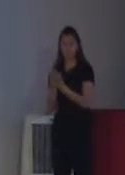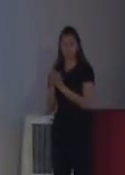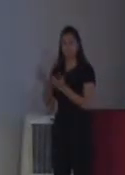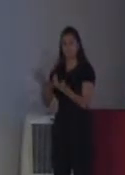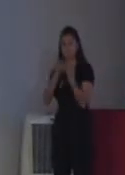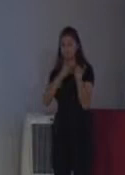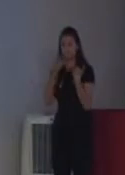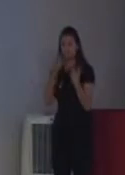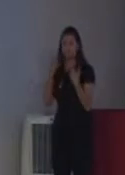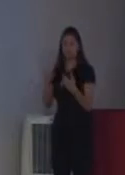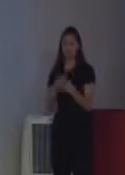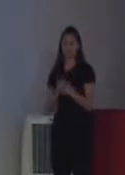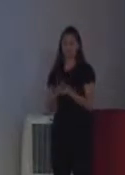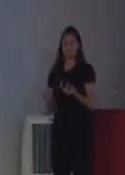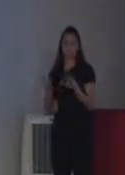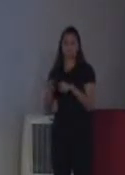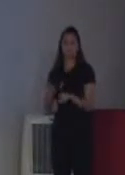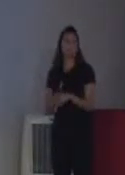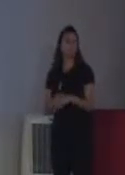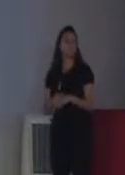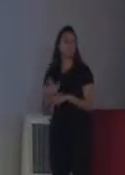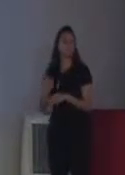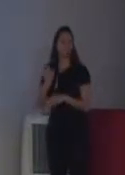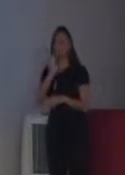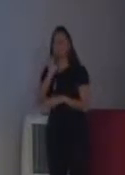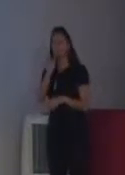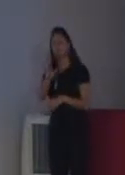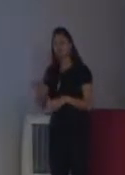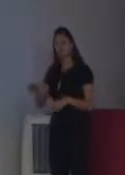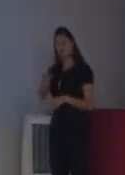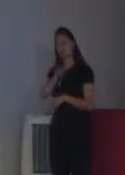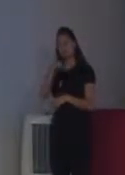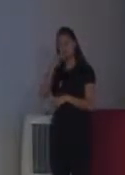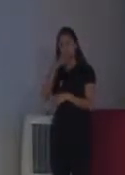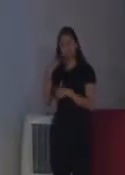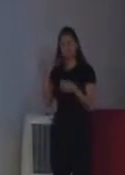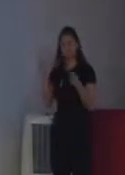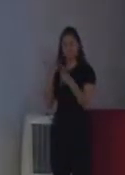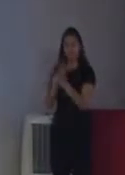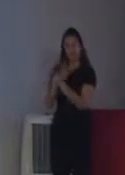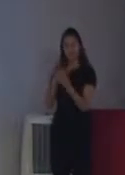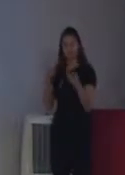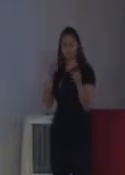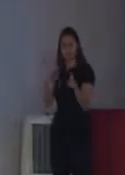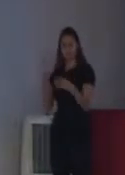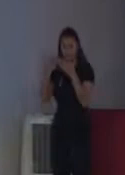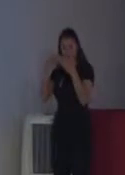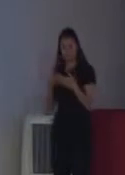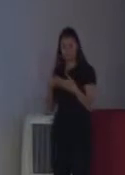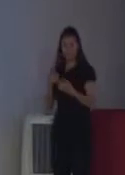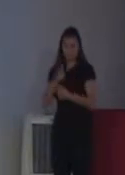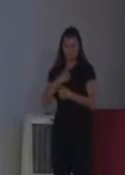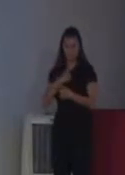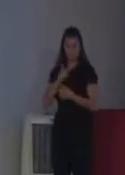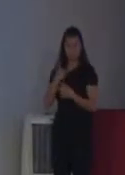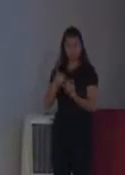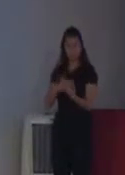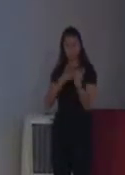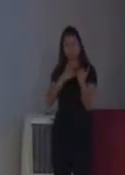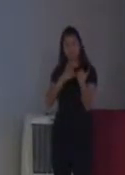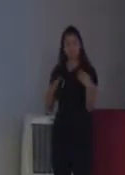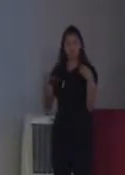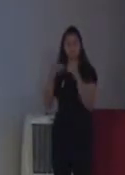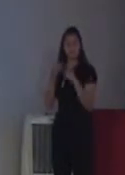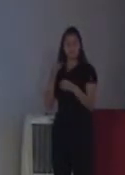responsabilidad también con las víctimas, con la población con discapacidad, conmigo mismo, y por lo tanto también,